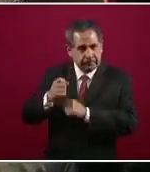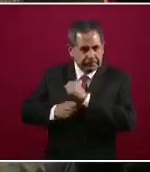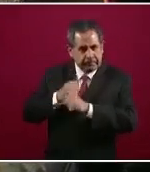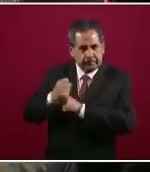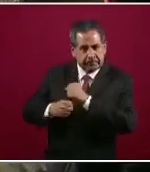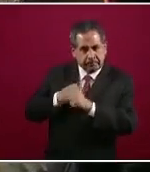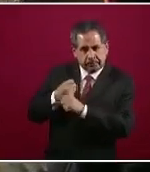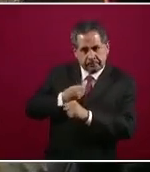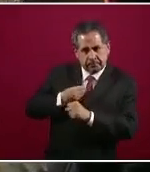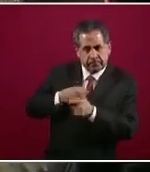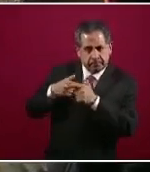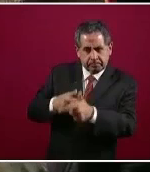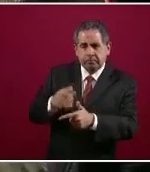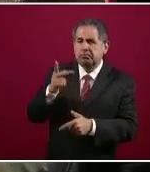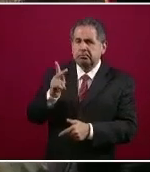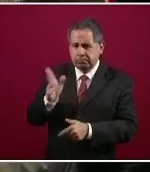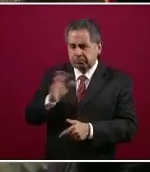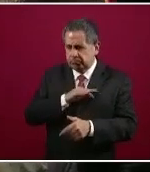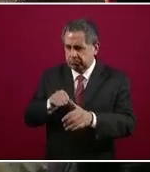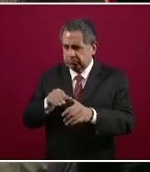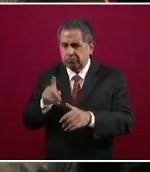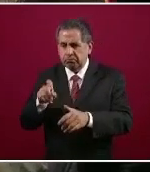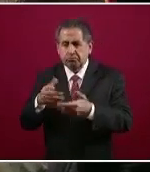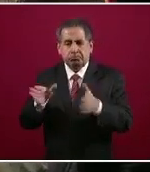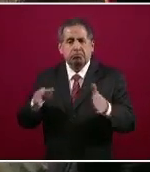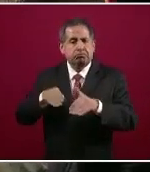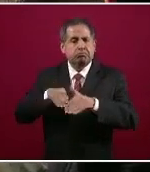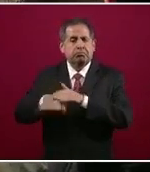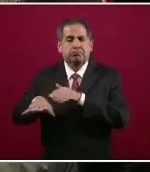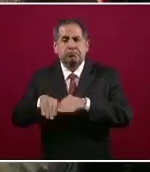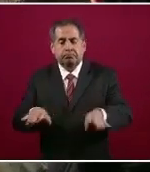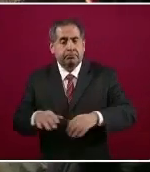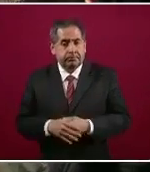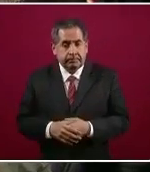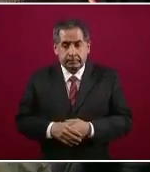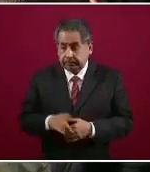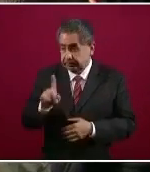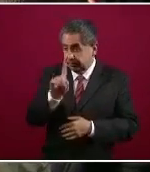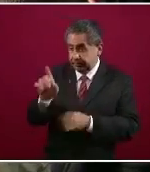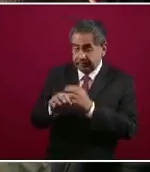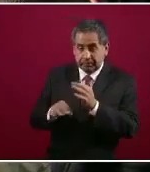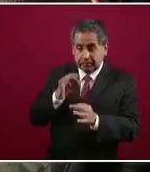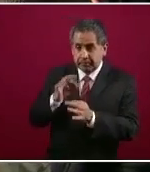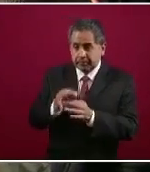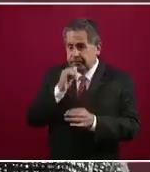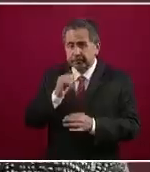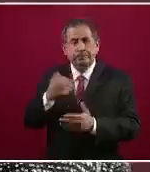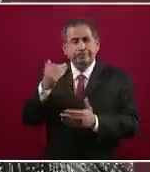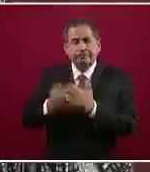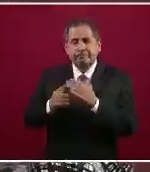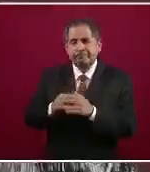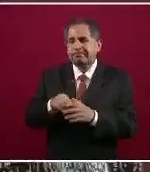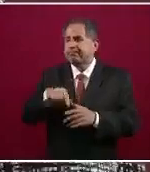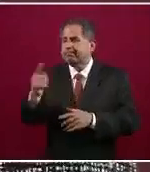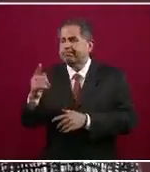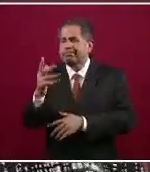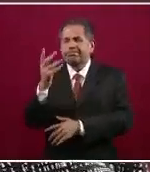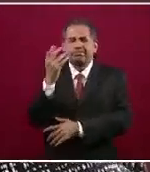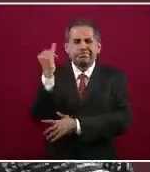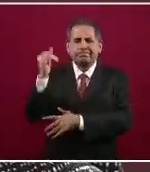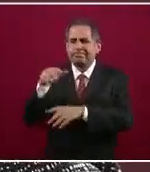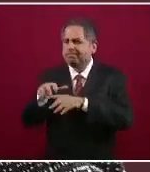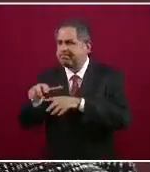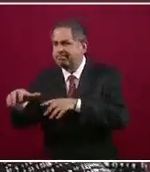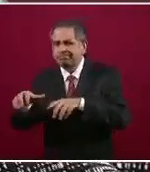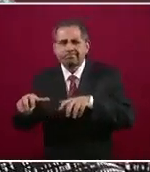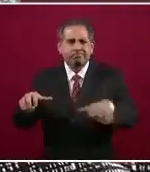años, pero ya se podría pasar el agua, y tampoco lo van a ver al 100% terminada porque tenemos que acabar jardines, toda una serie de cosas que la verdad no